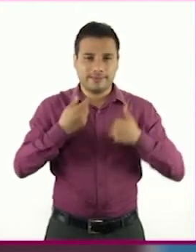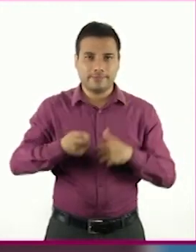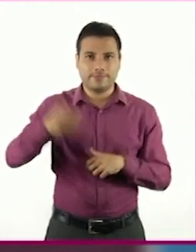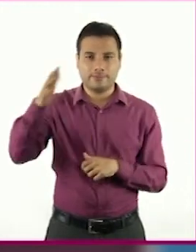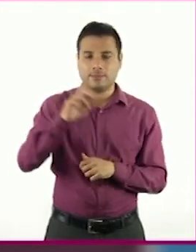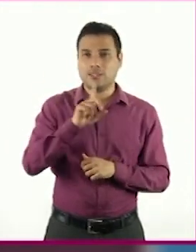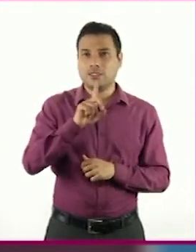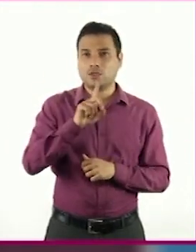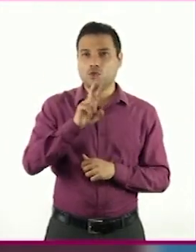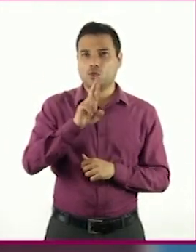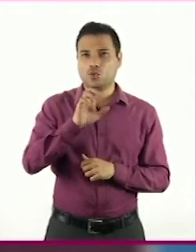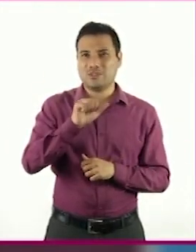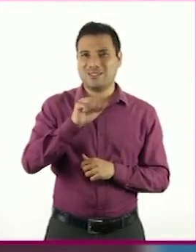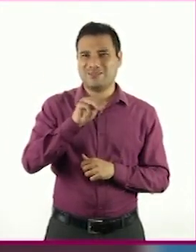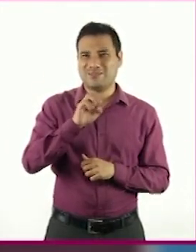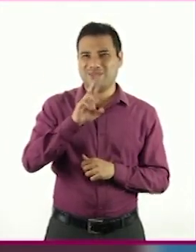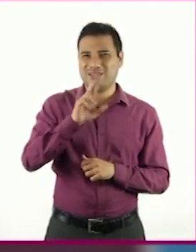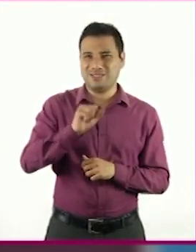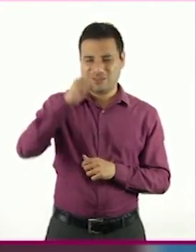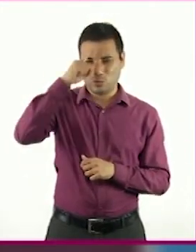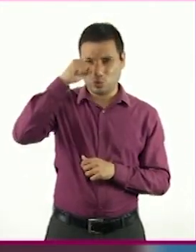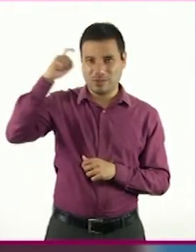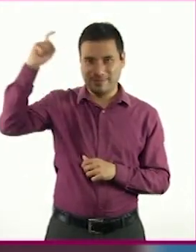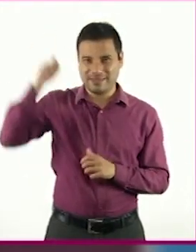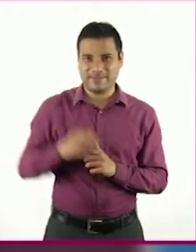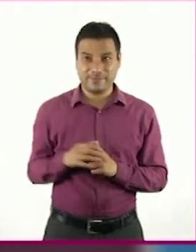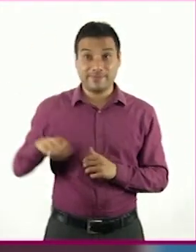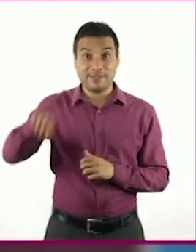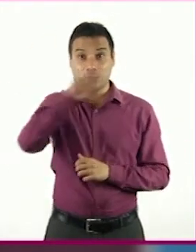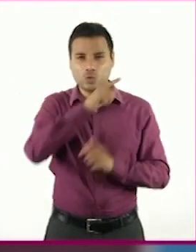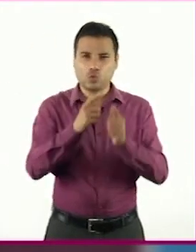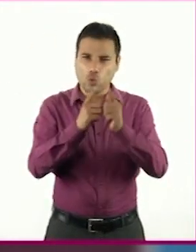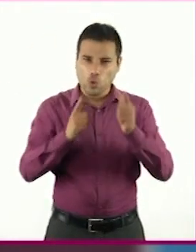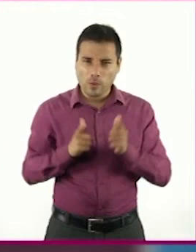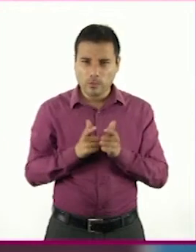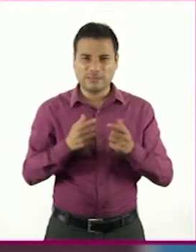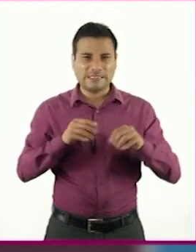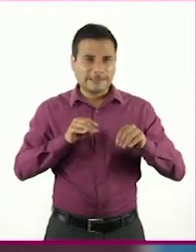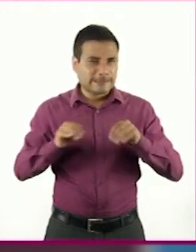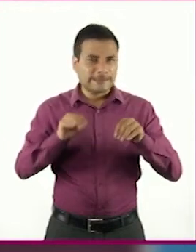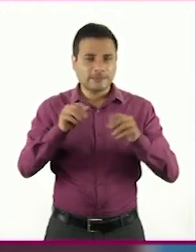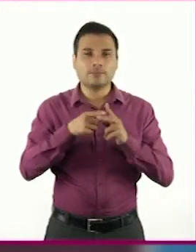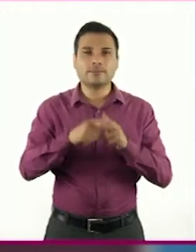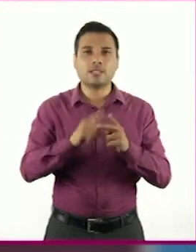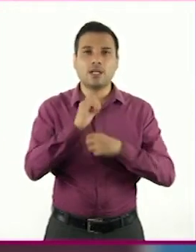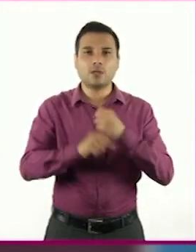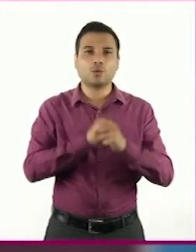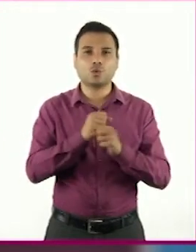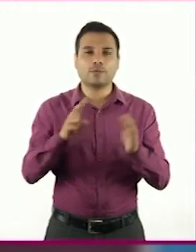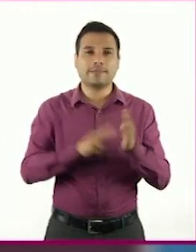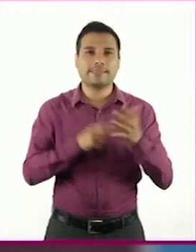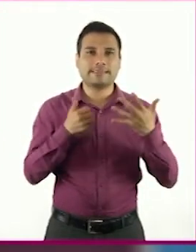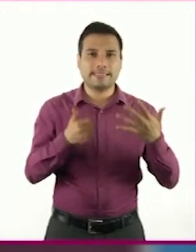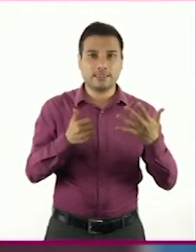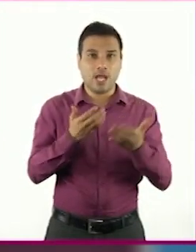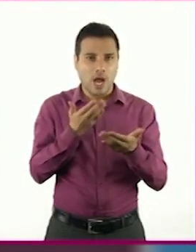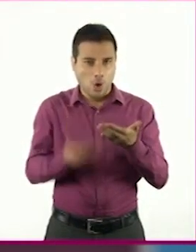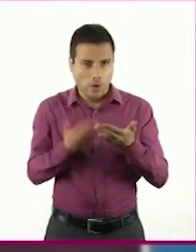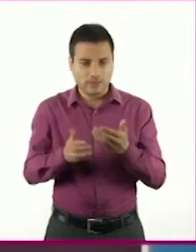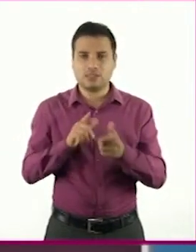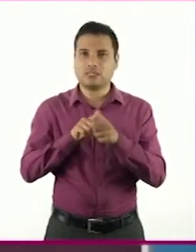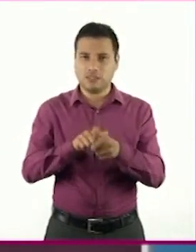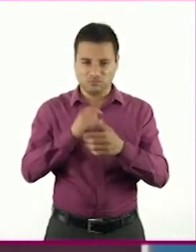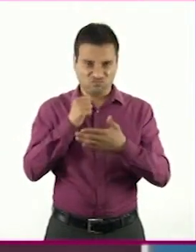Dreamers, el cual ha sido el resultado de una movilización continua que comenzó en 2006 y continúa en la